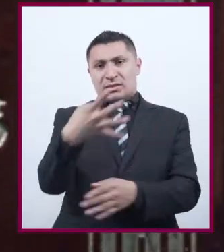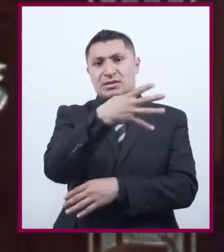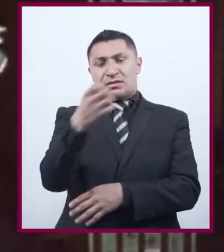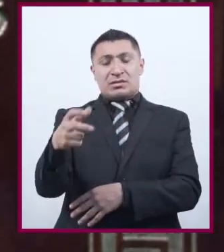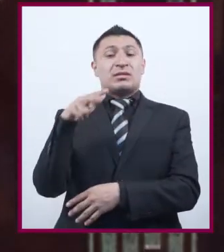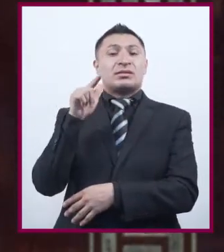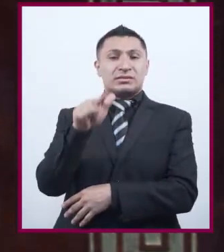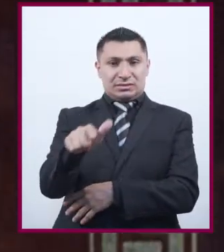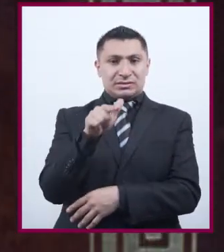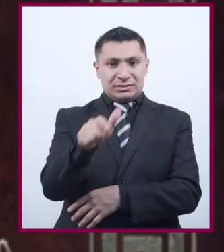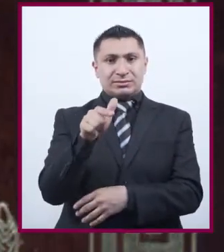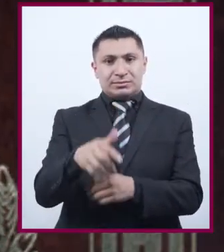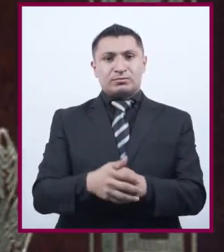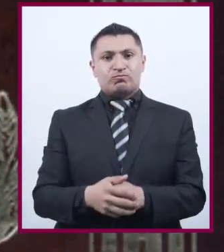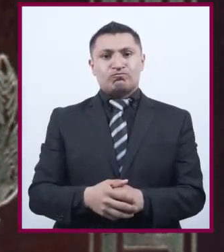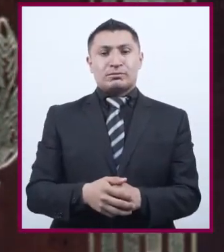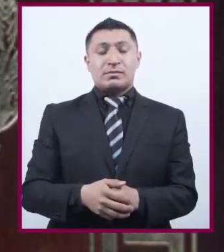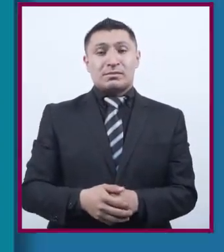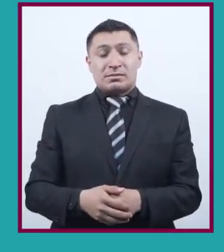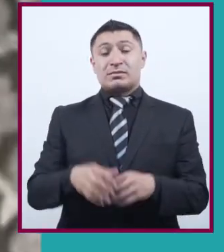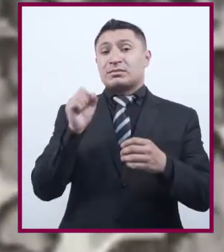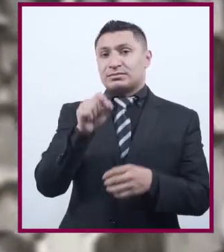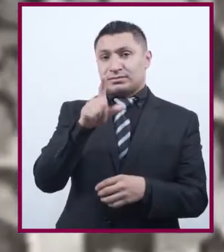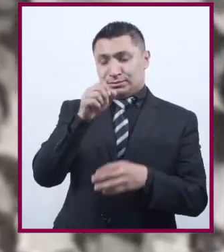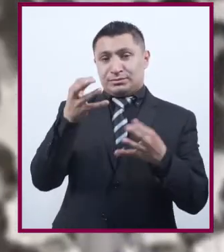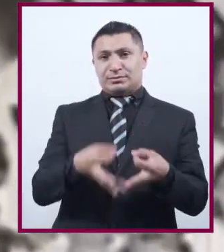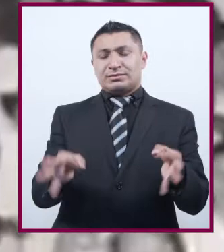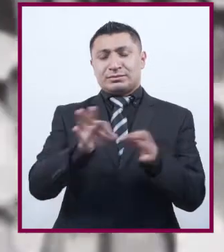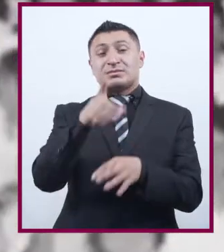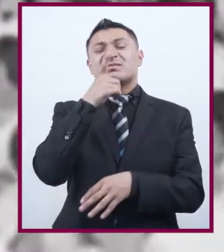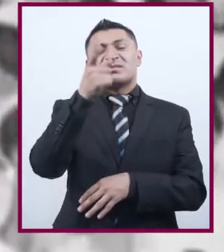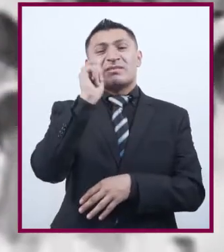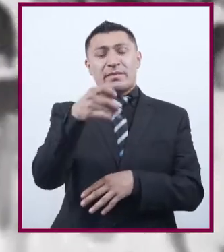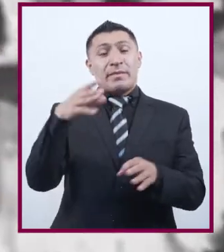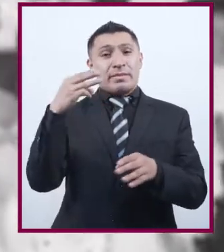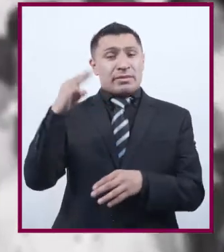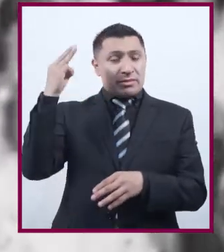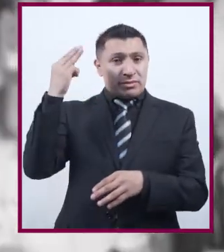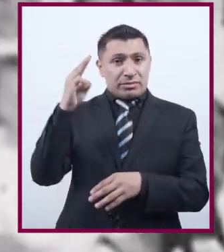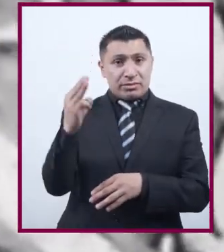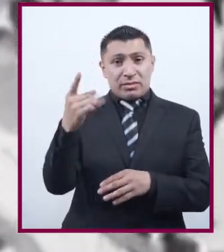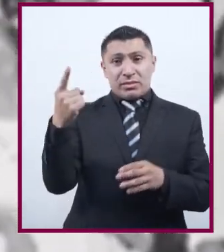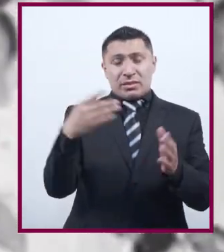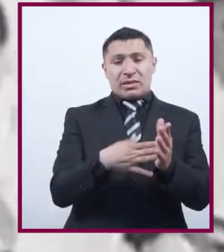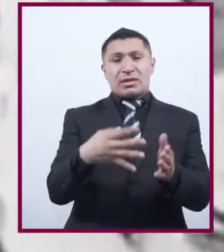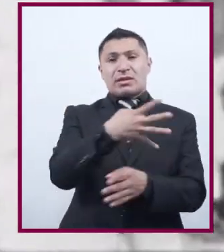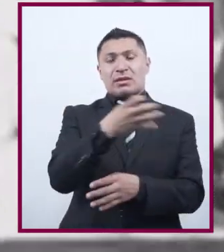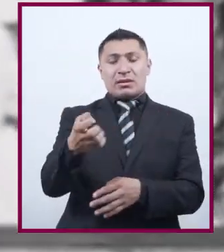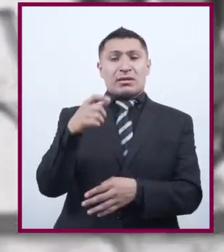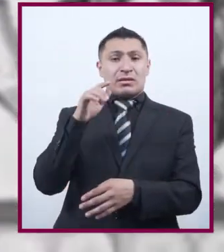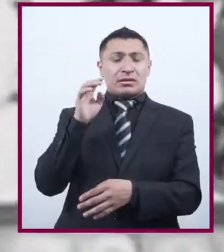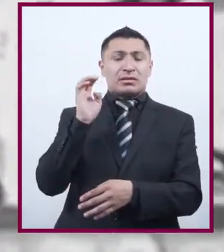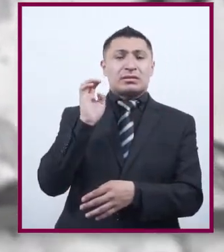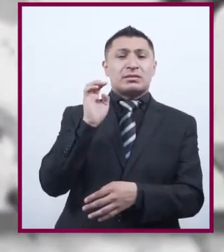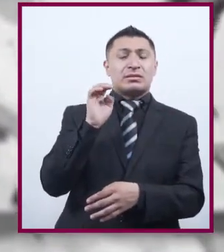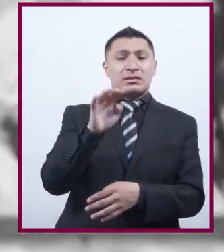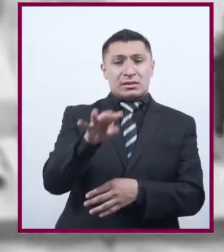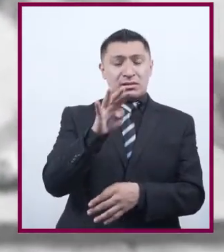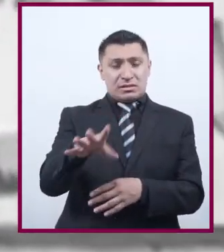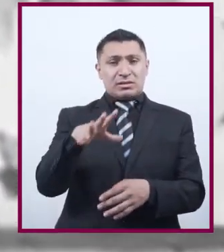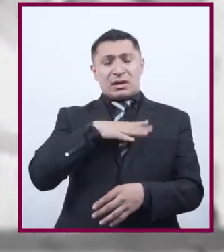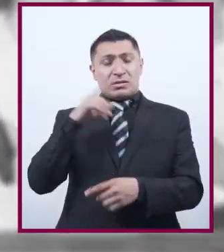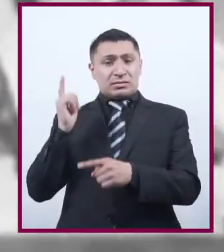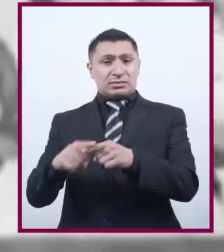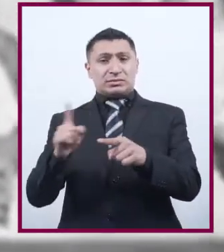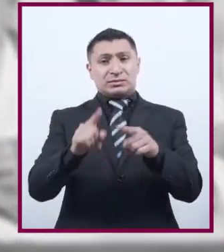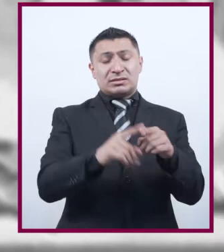de 1917. Cabe resaltar que en mayo de 1911, varios centenares